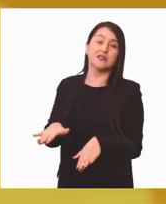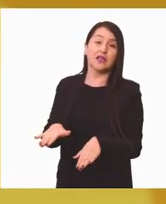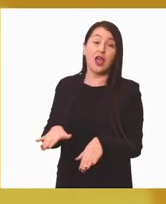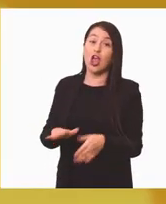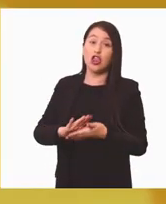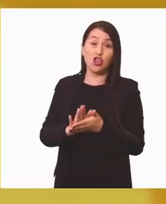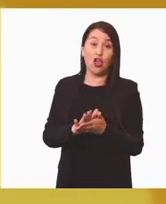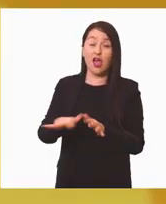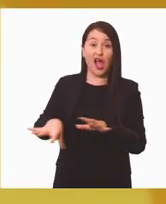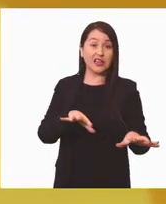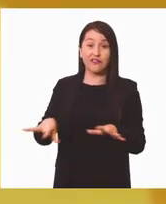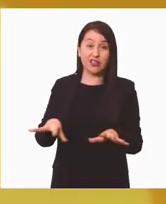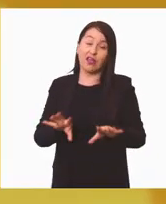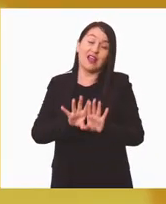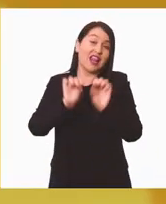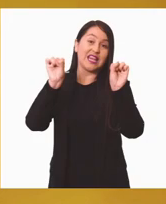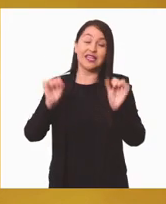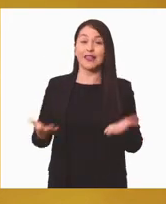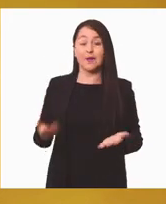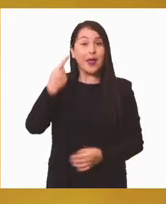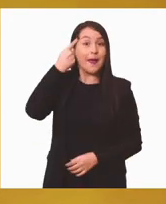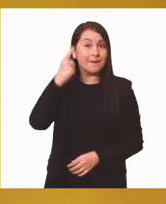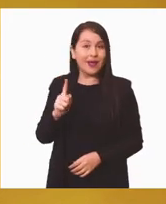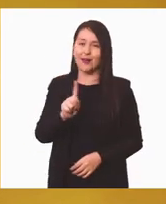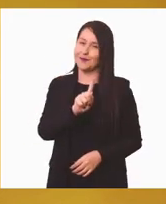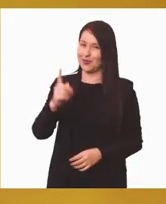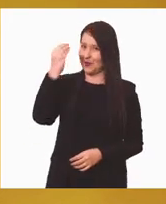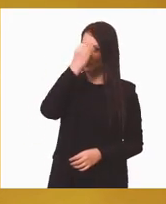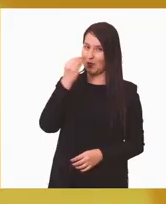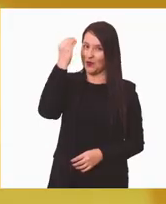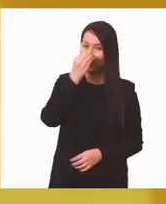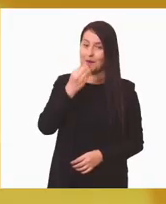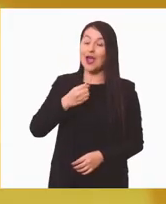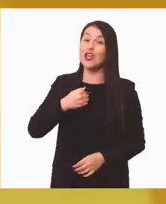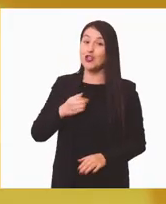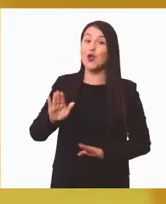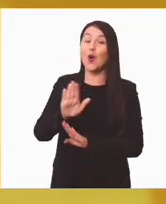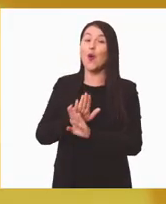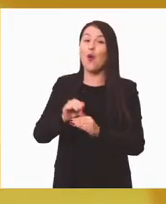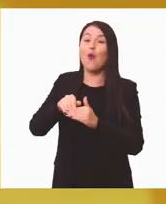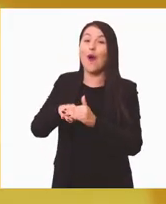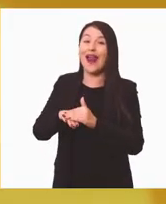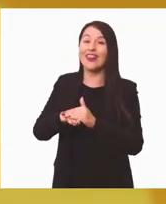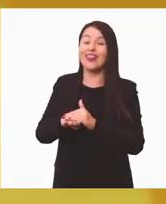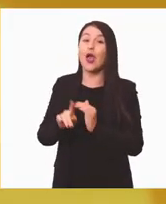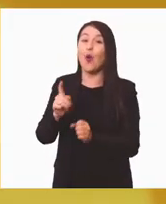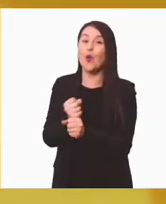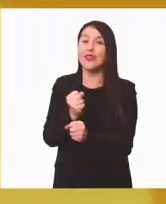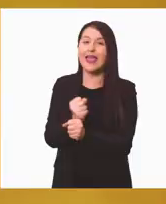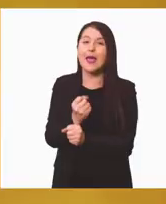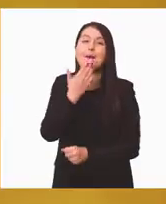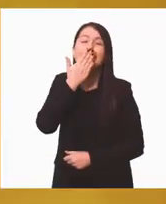todas las actividades ya están tomadas. Pero no se preocupen. Les guardé un cupo a cada uno en la mejor